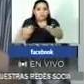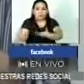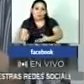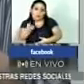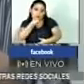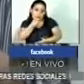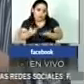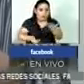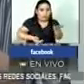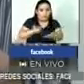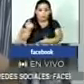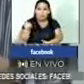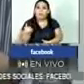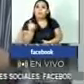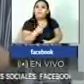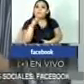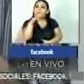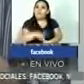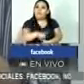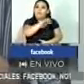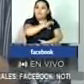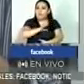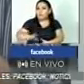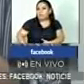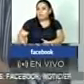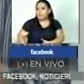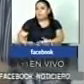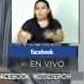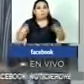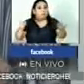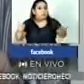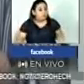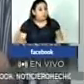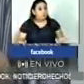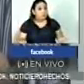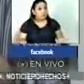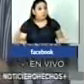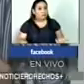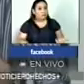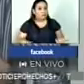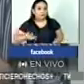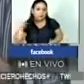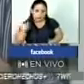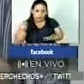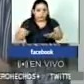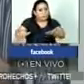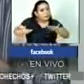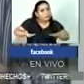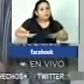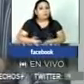de los salvadoreños. Pero necesitamos apoyo,